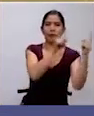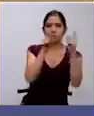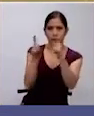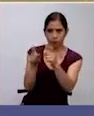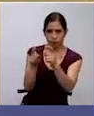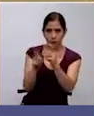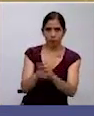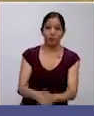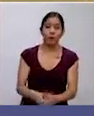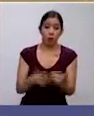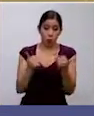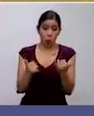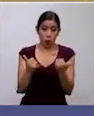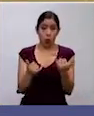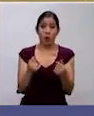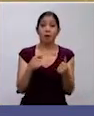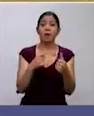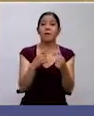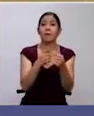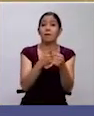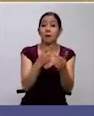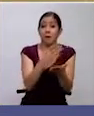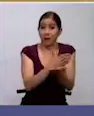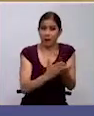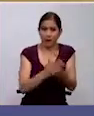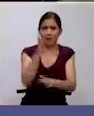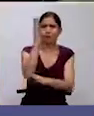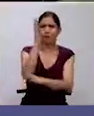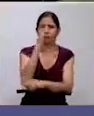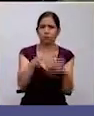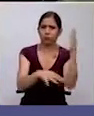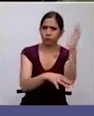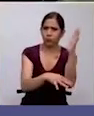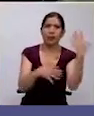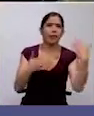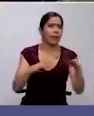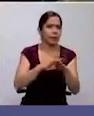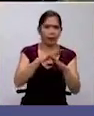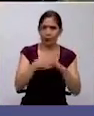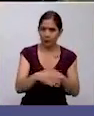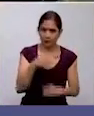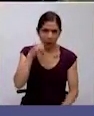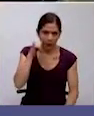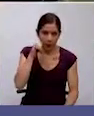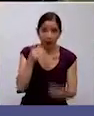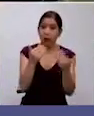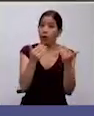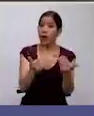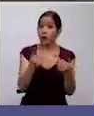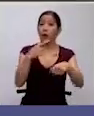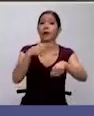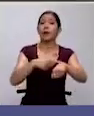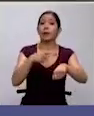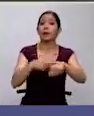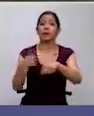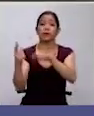audiencias públicas. La siguiente etapa serán los interrogatorios y contrainterrogatorios a los